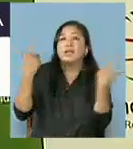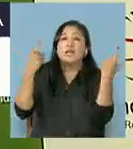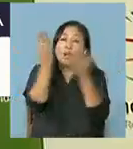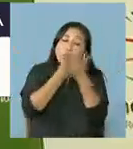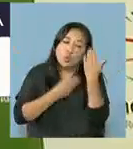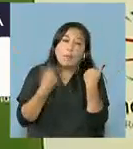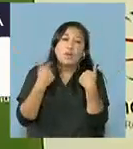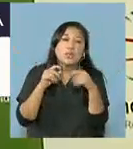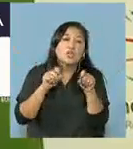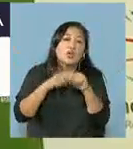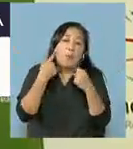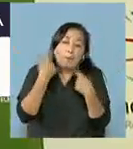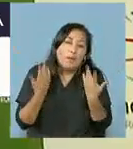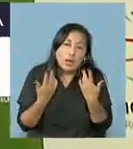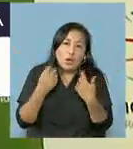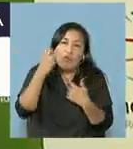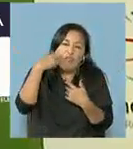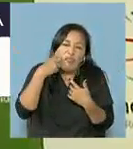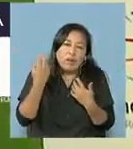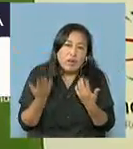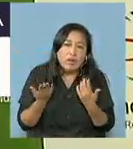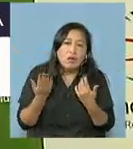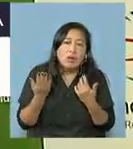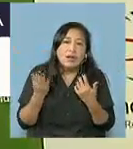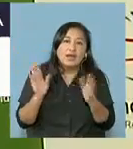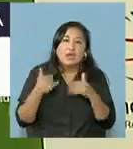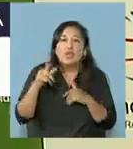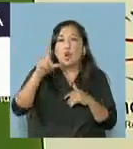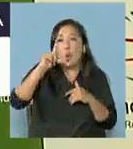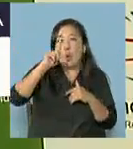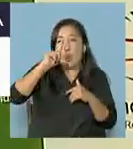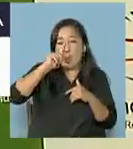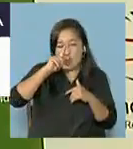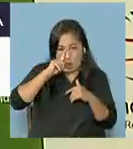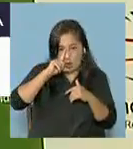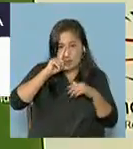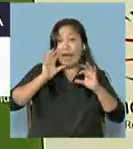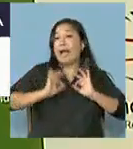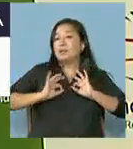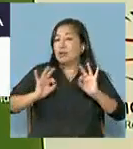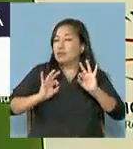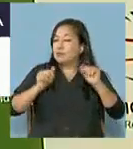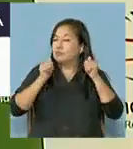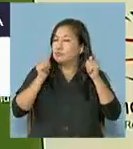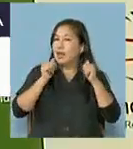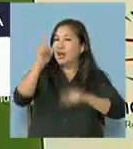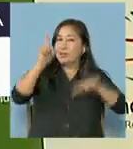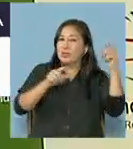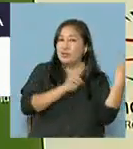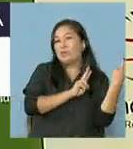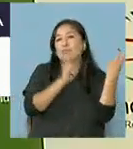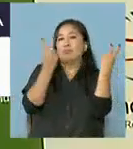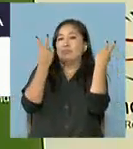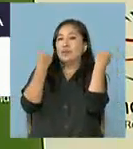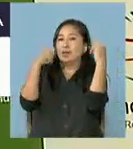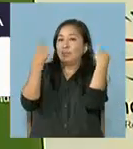ángeles. Así que, pero seguramente para las vacaciones de julio va a ser, yo estoy absolutamente convencido, uno de los grandes lugares a